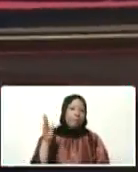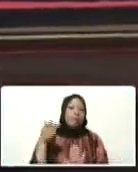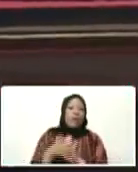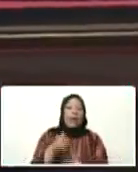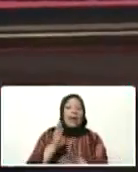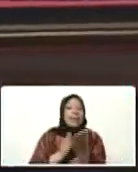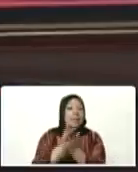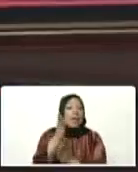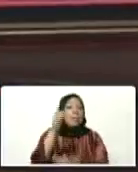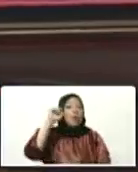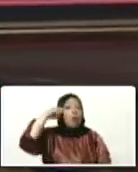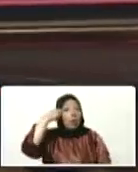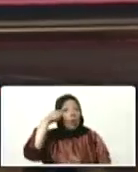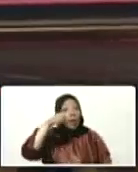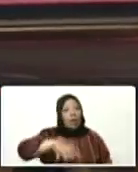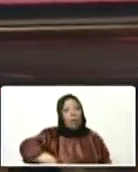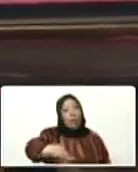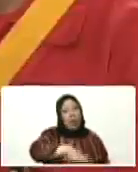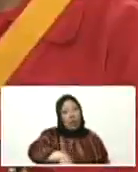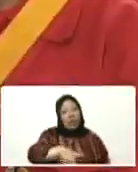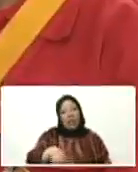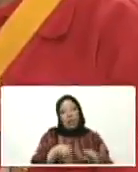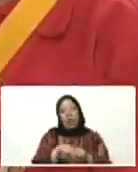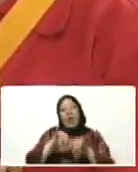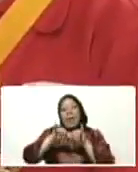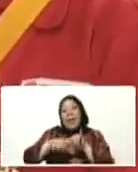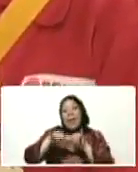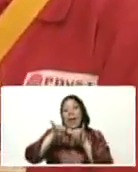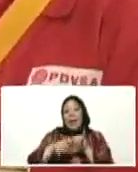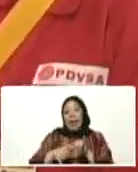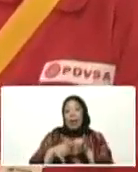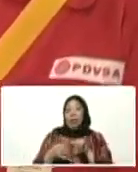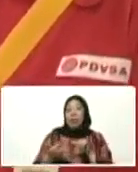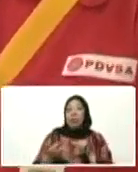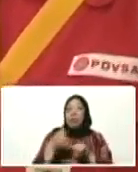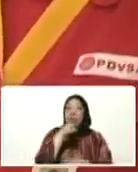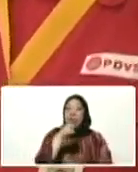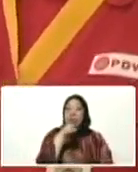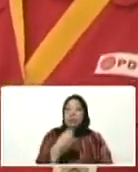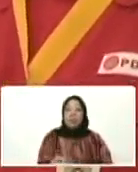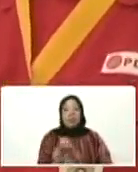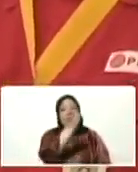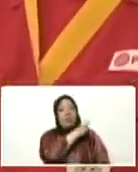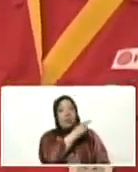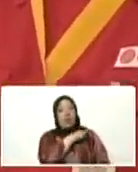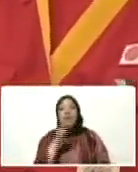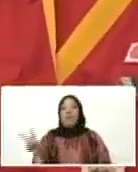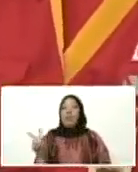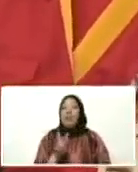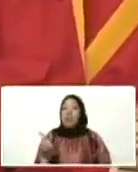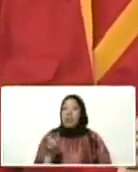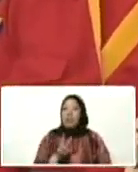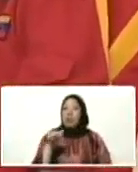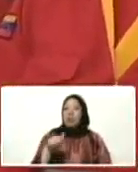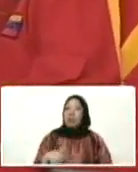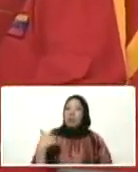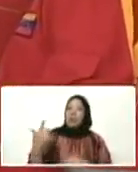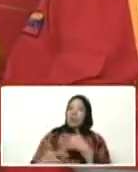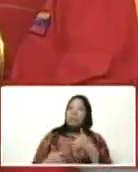siempre. Y así también lo decía el ingeniero Ruber Rafael Hurtado García, jefe de la delegación venezolana.